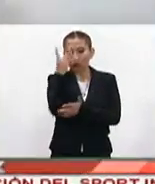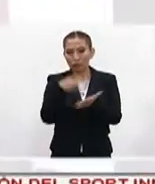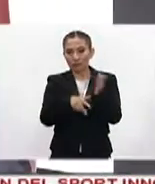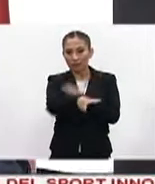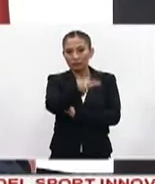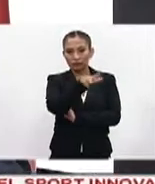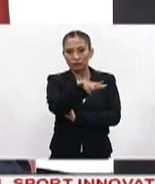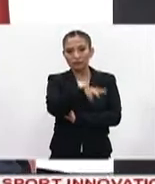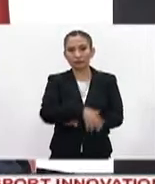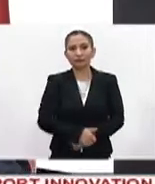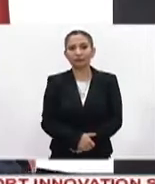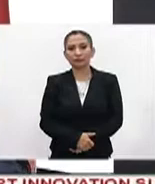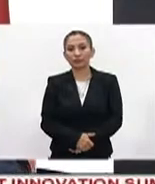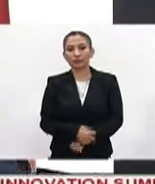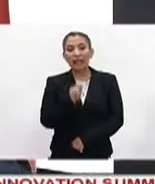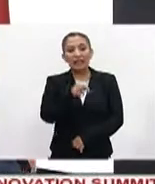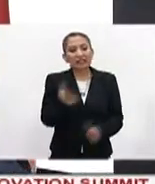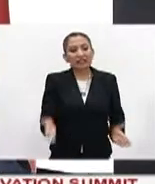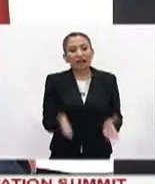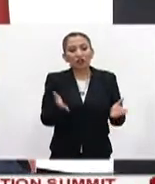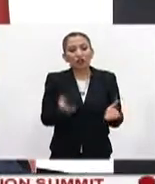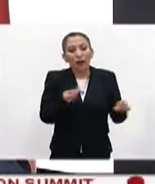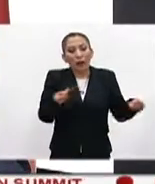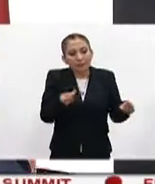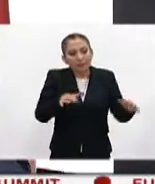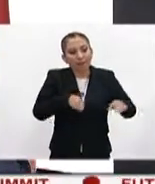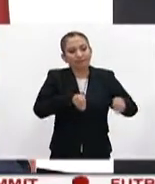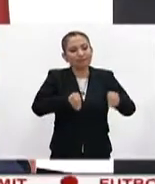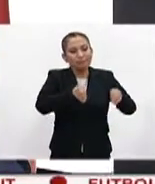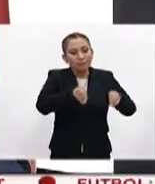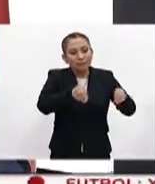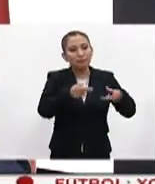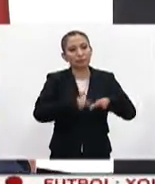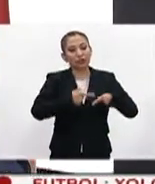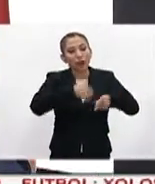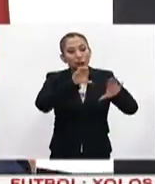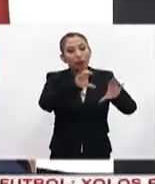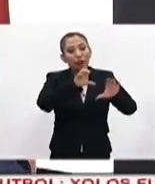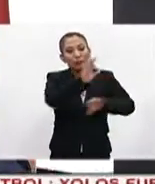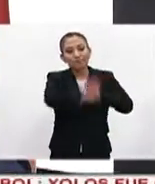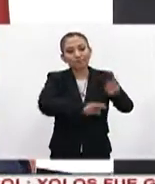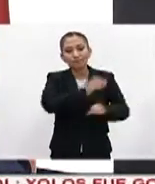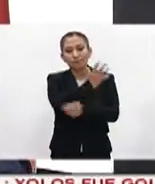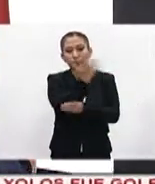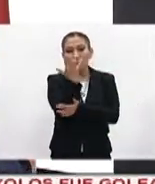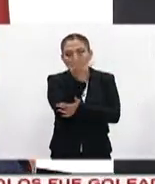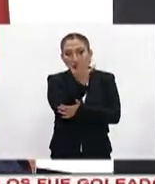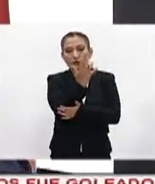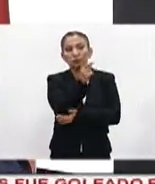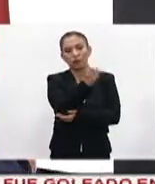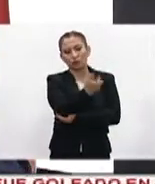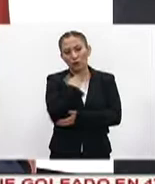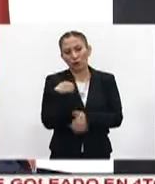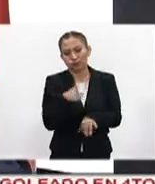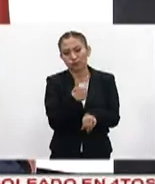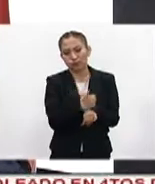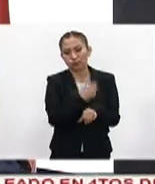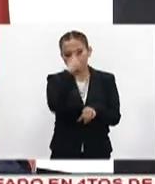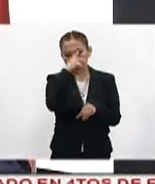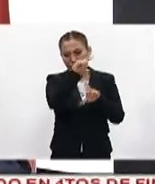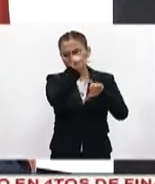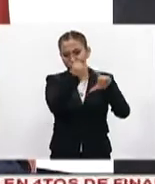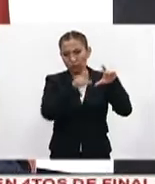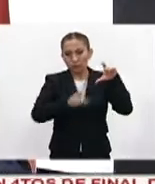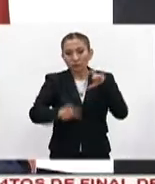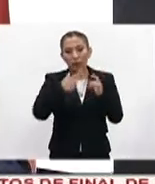2018. Incentivar, motivar a las personas que cuidan el bosque. Por eso se ha instituido a nivel